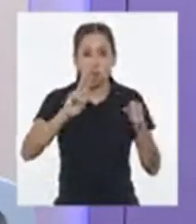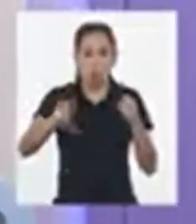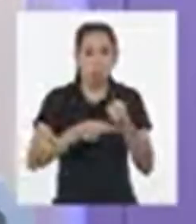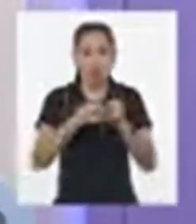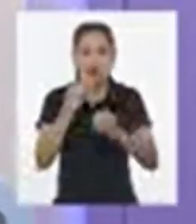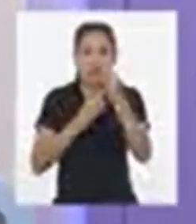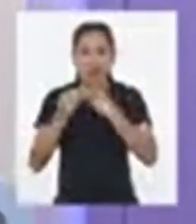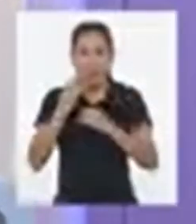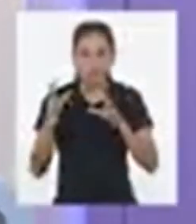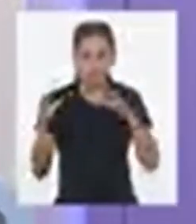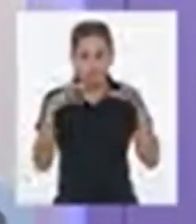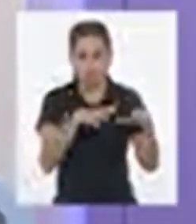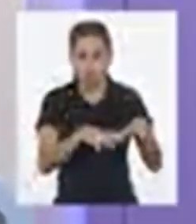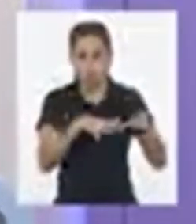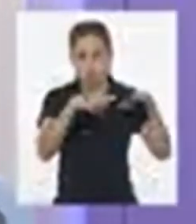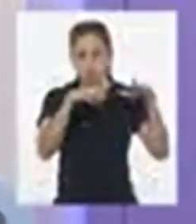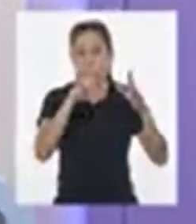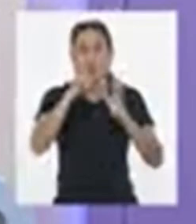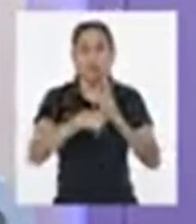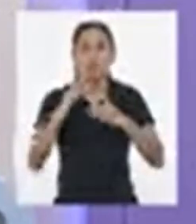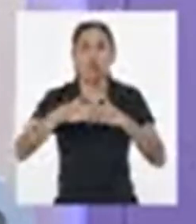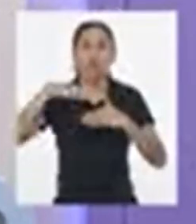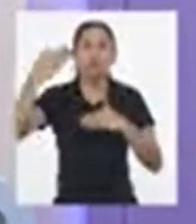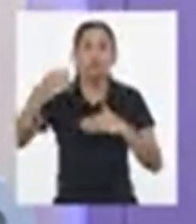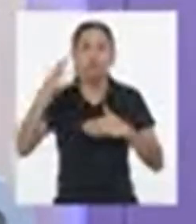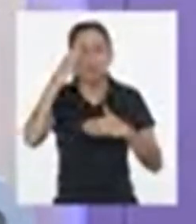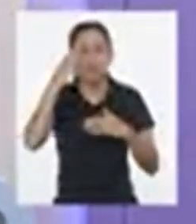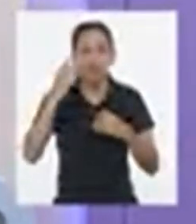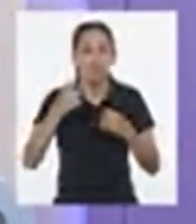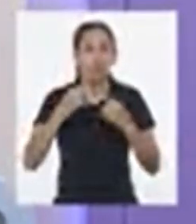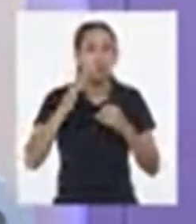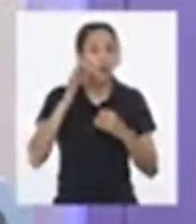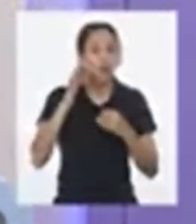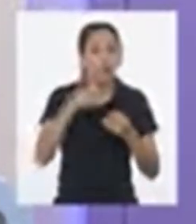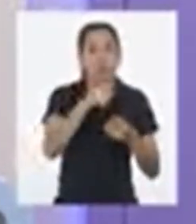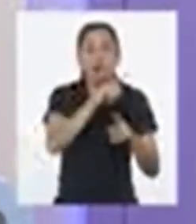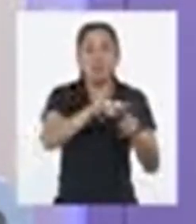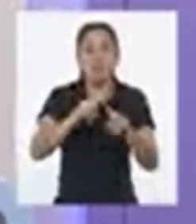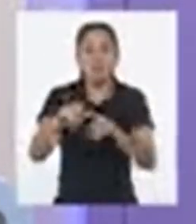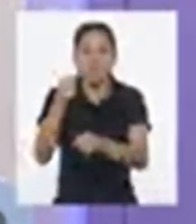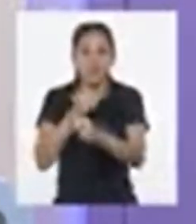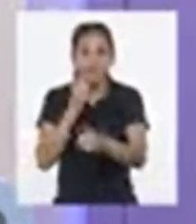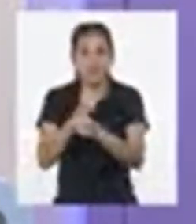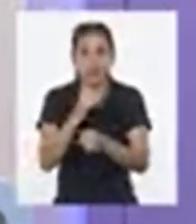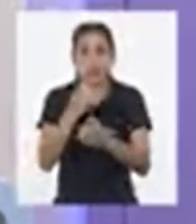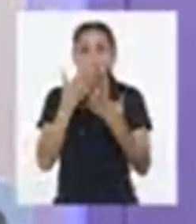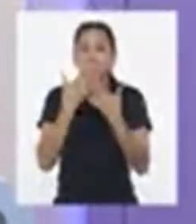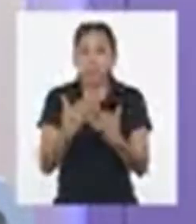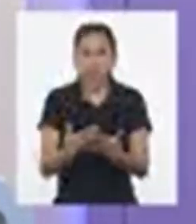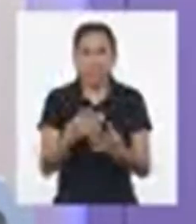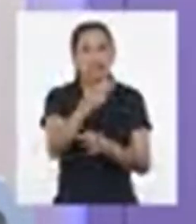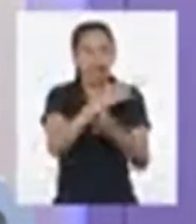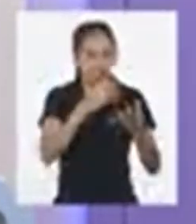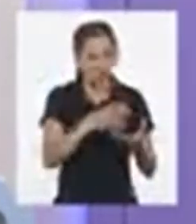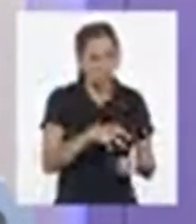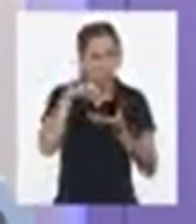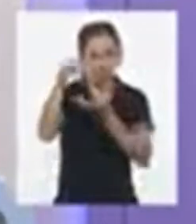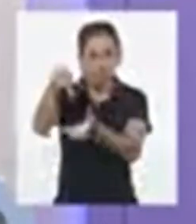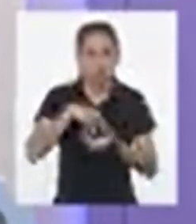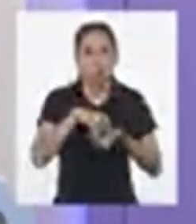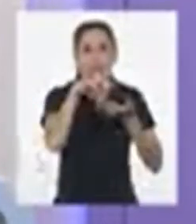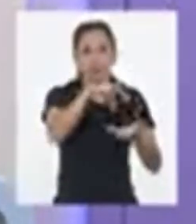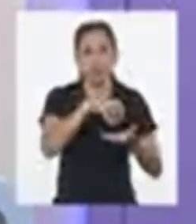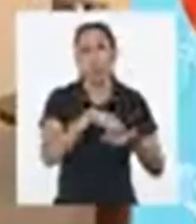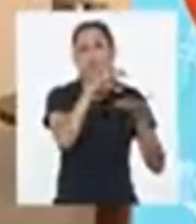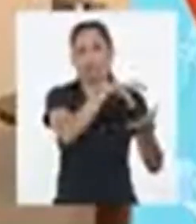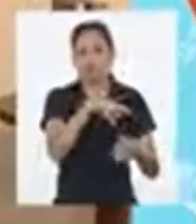que luego podían ser distribuidos a la población como retribución a los diversos trabajos que realizaban a favor del